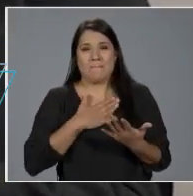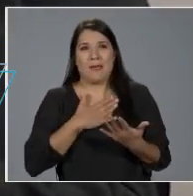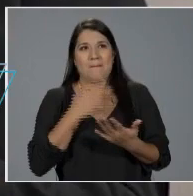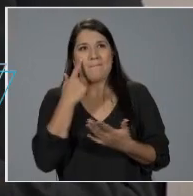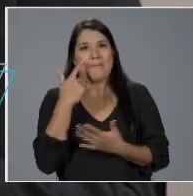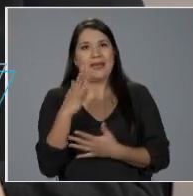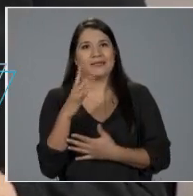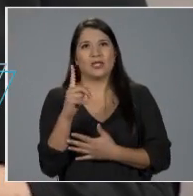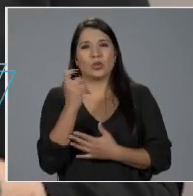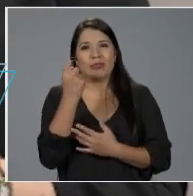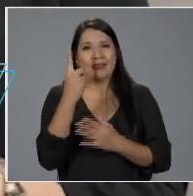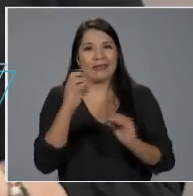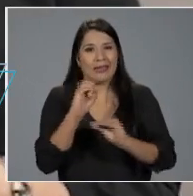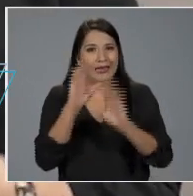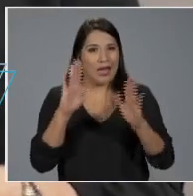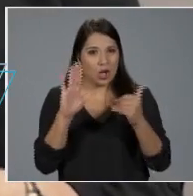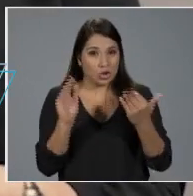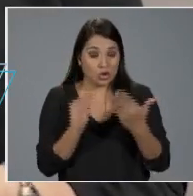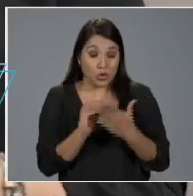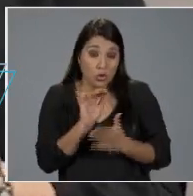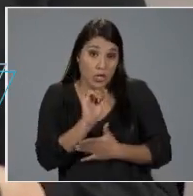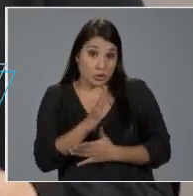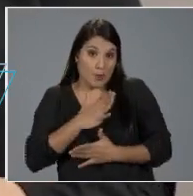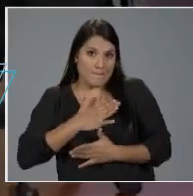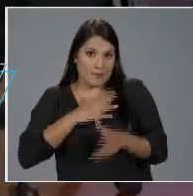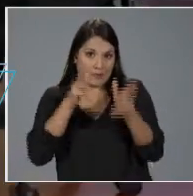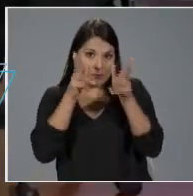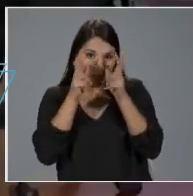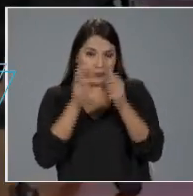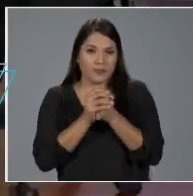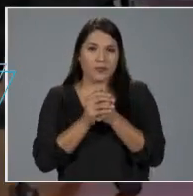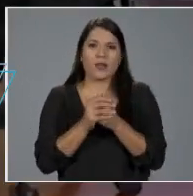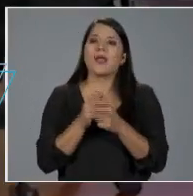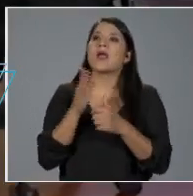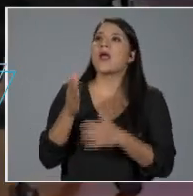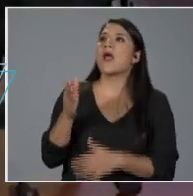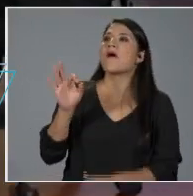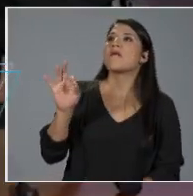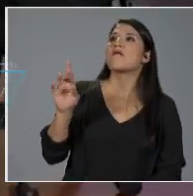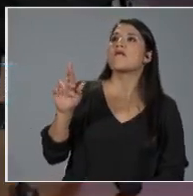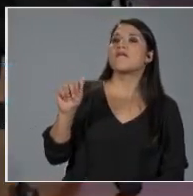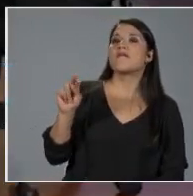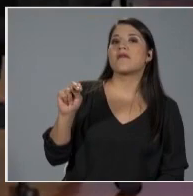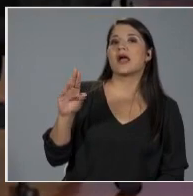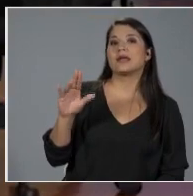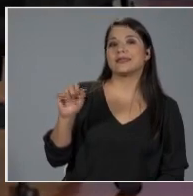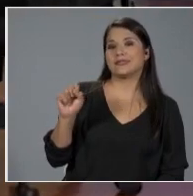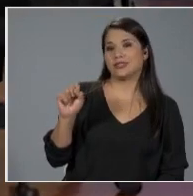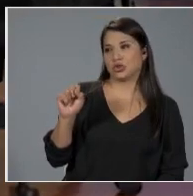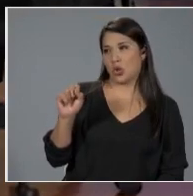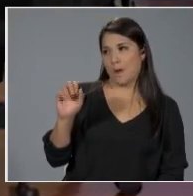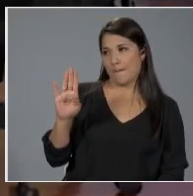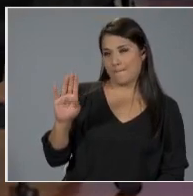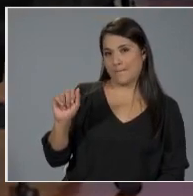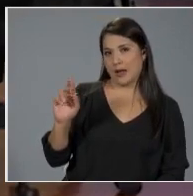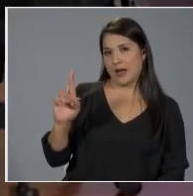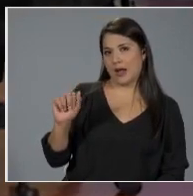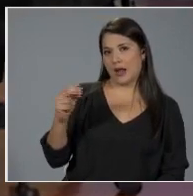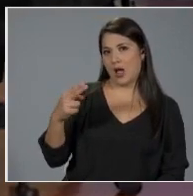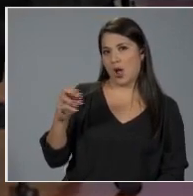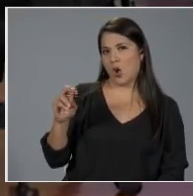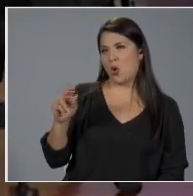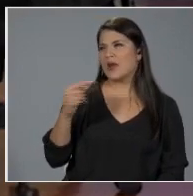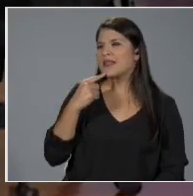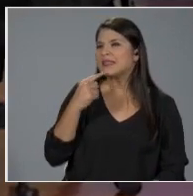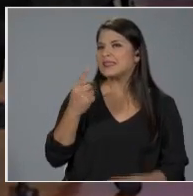dibujado, digámoslo así. Esa es como una primera apreciación. Don Francisco Barahona, un sinsabor, dice Gina Cibaja, ¿qué es lo